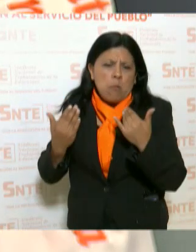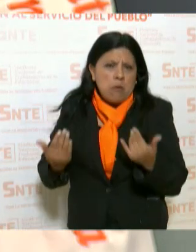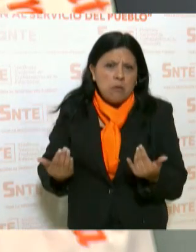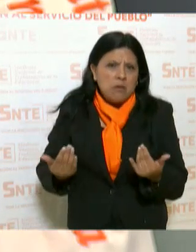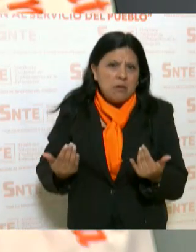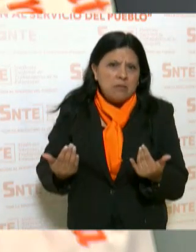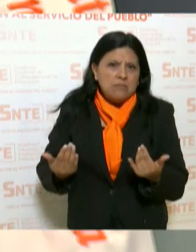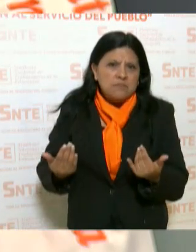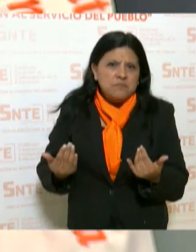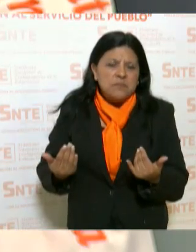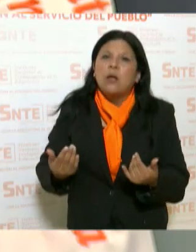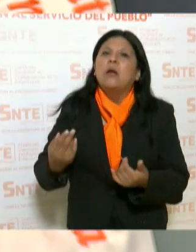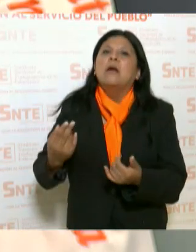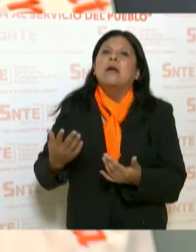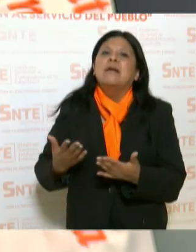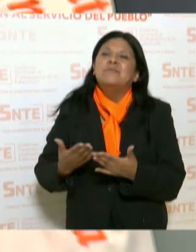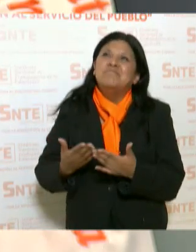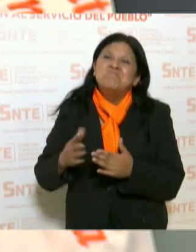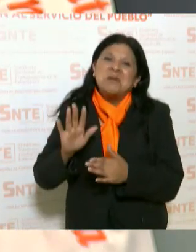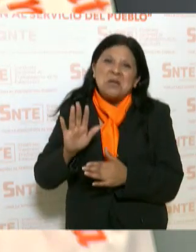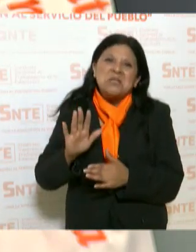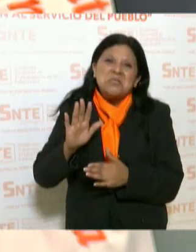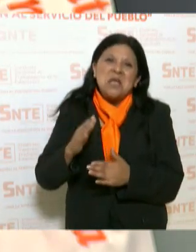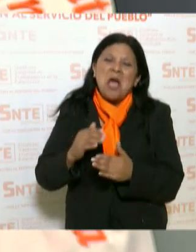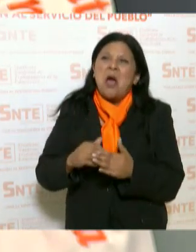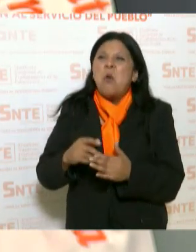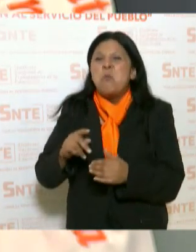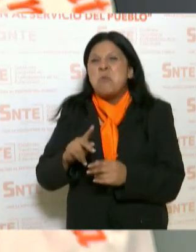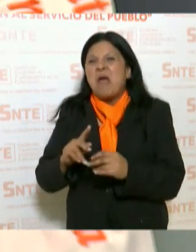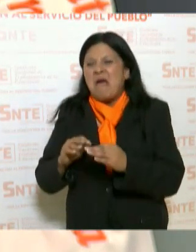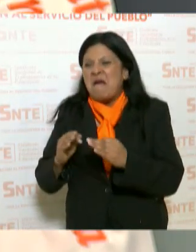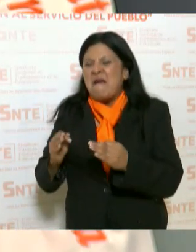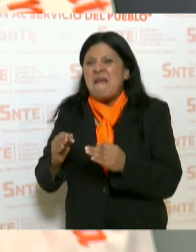algo peor que una pandemia, una peste.